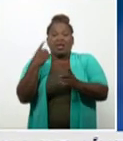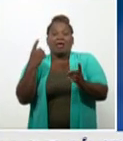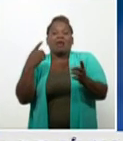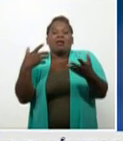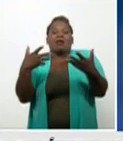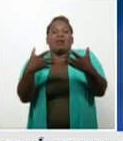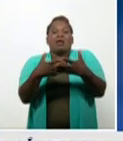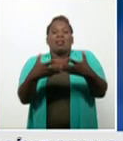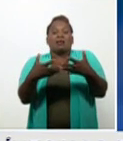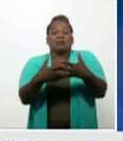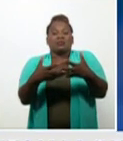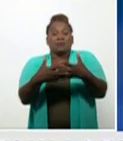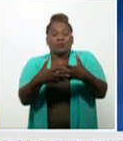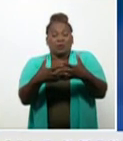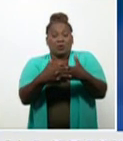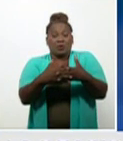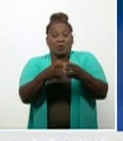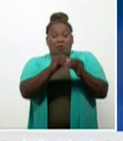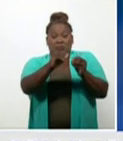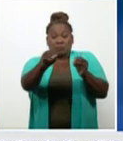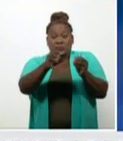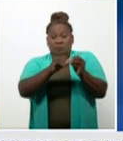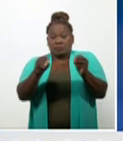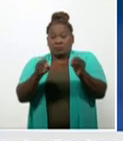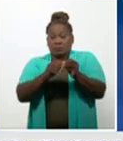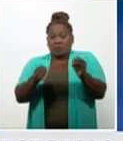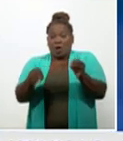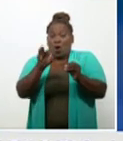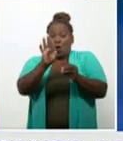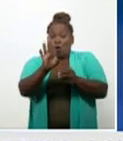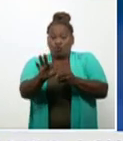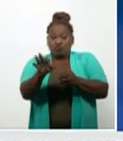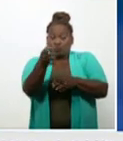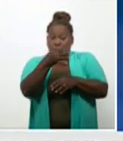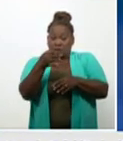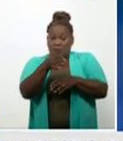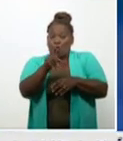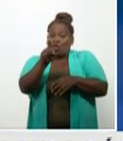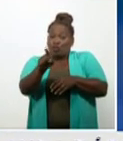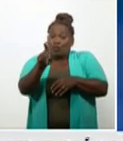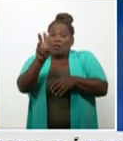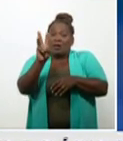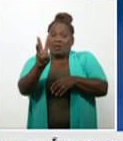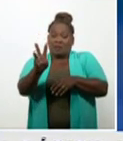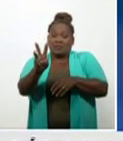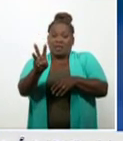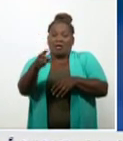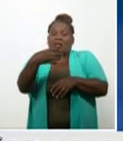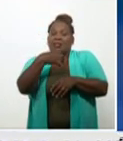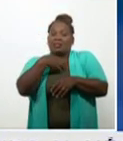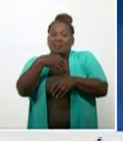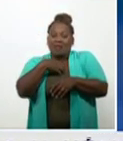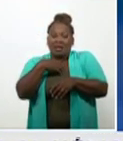epidemiológica, aunque están distribuidos en 8 municipios, pero 13 tienen como fuente de infección